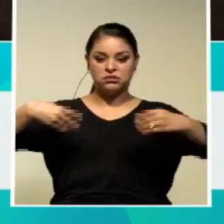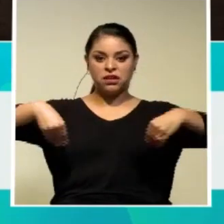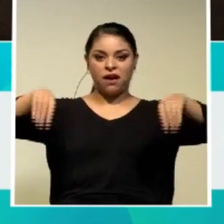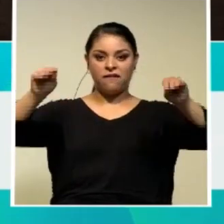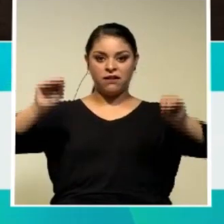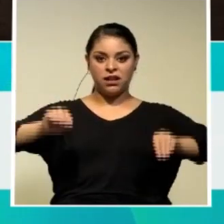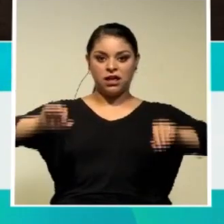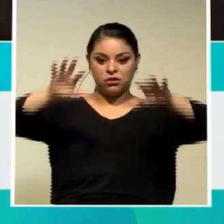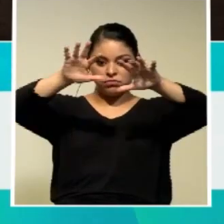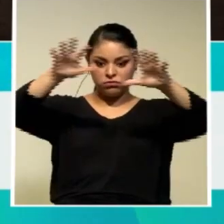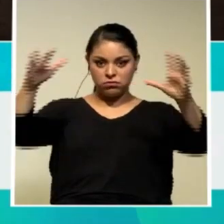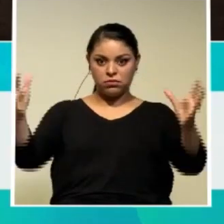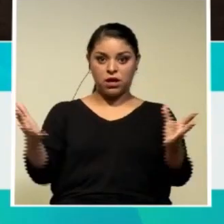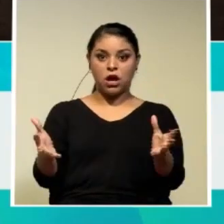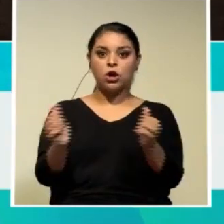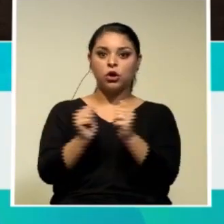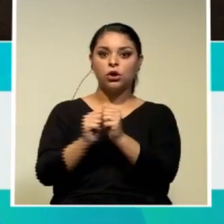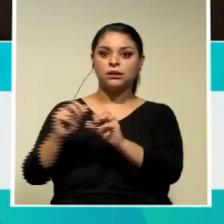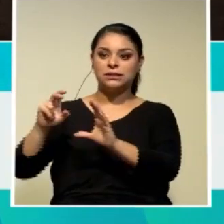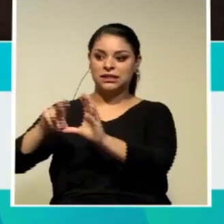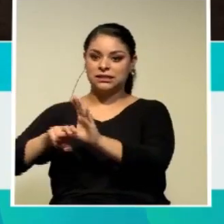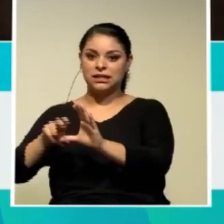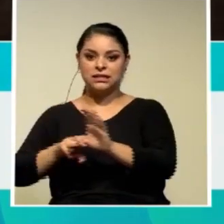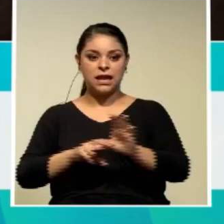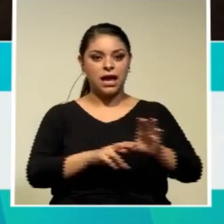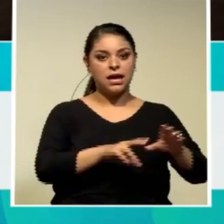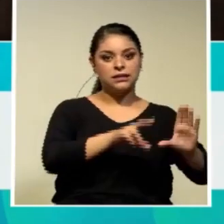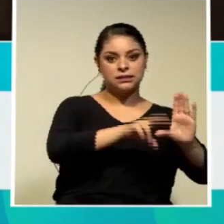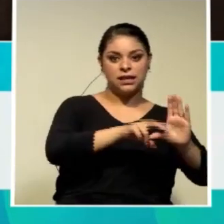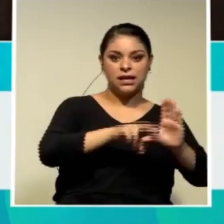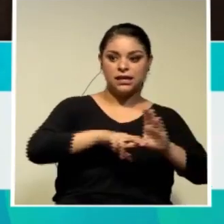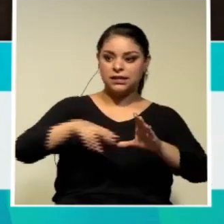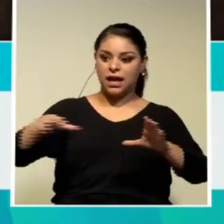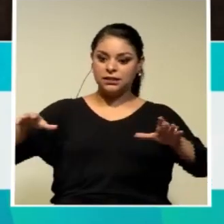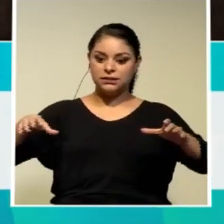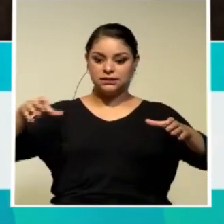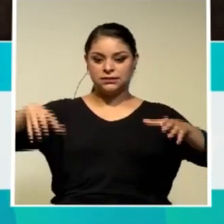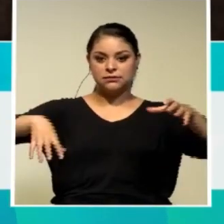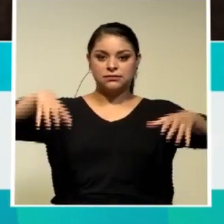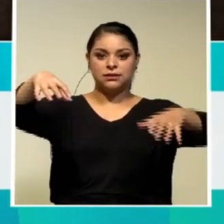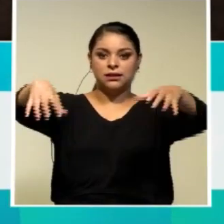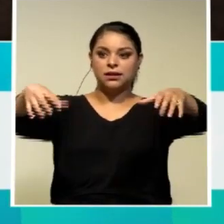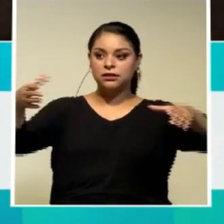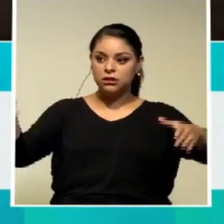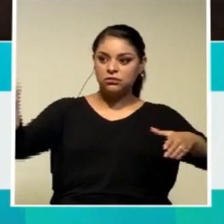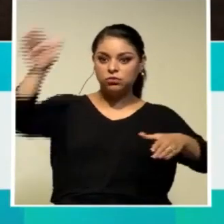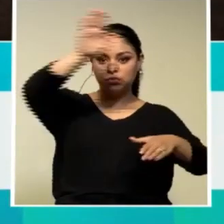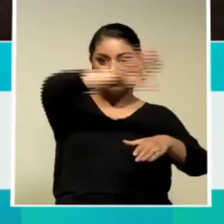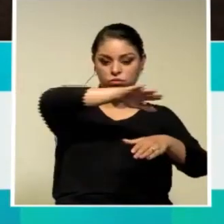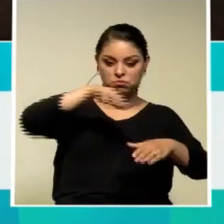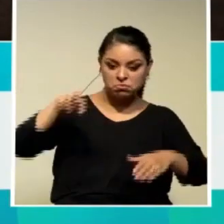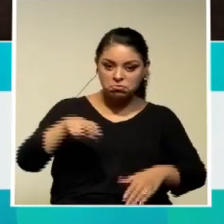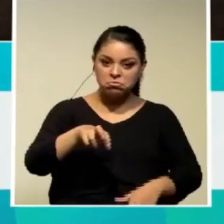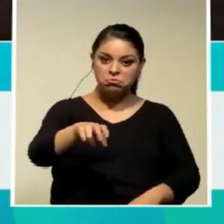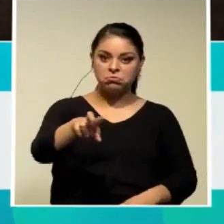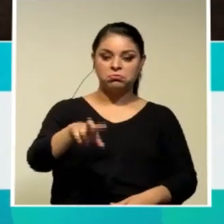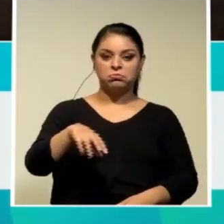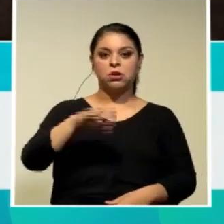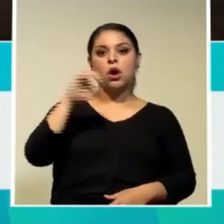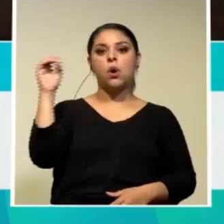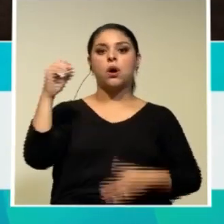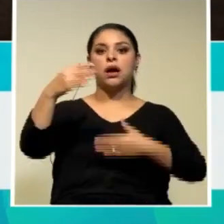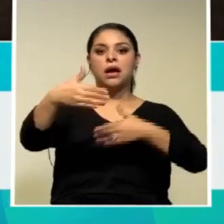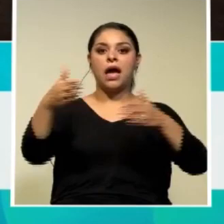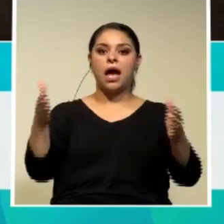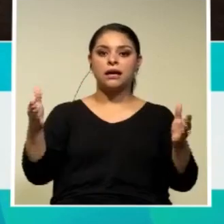digamos, las sillas o la mesa. Podemos hacer un laberinto, ajá, con las sillas de la casa y una sábana. O abrimos unas cajas de cartón, ajá,